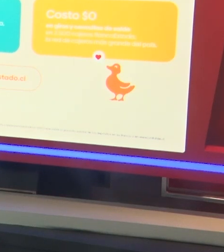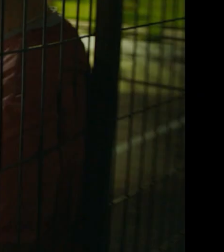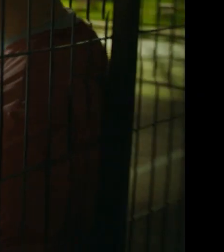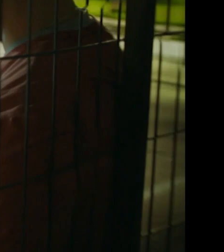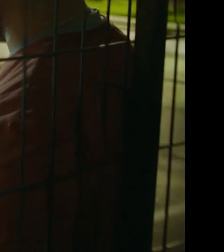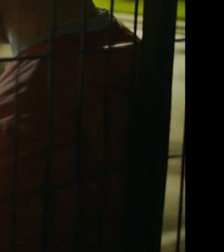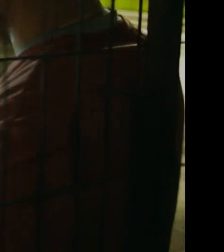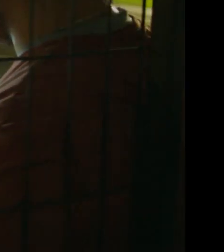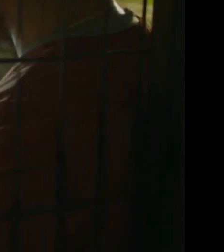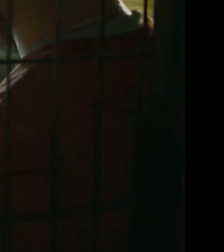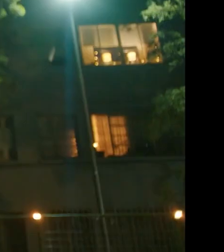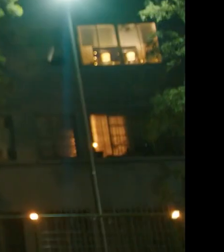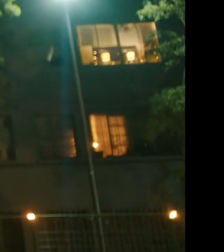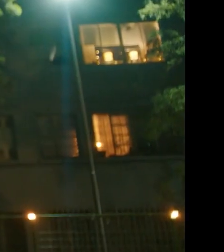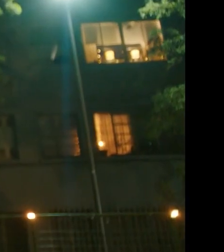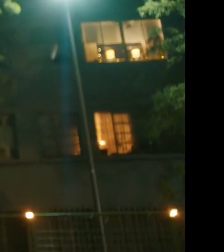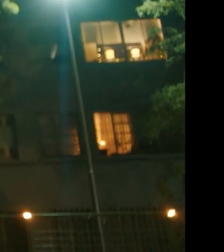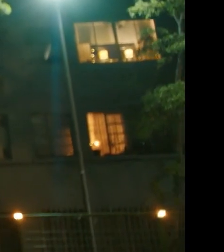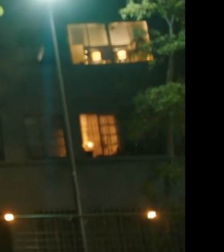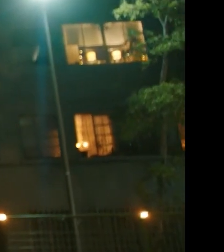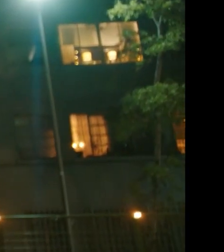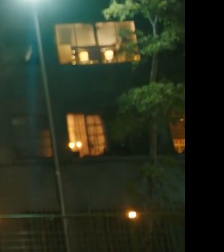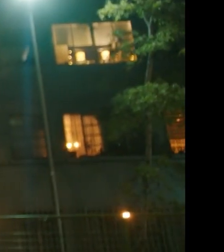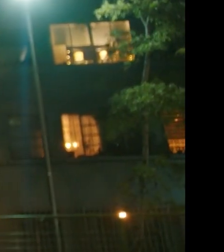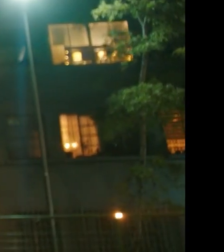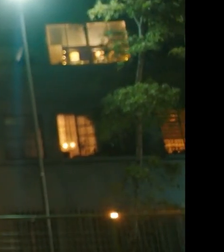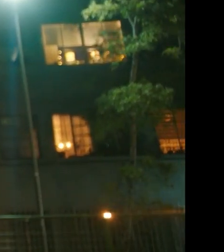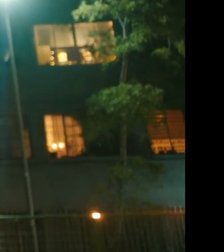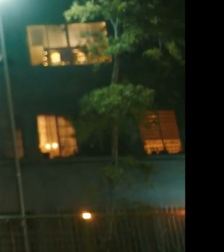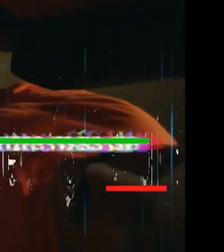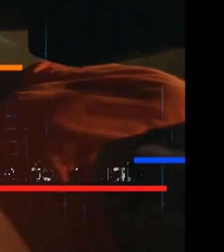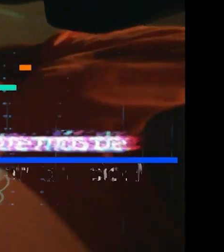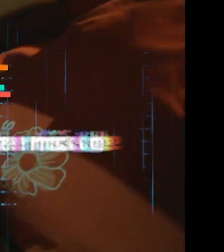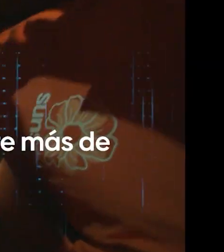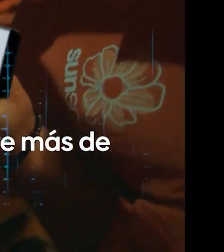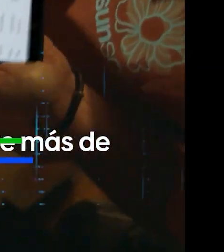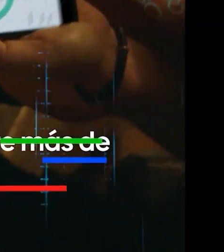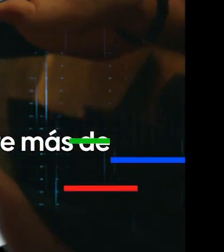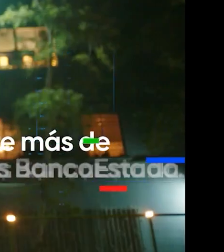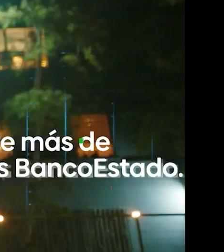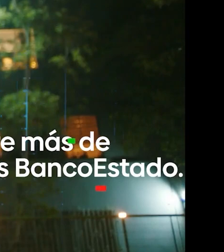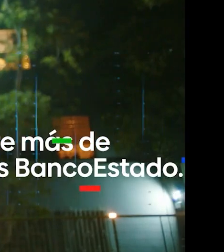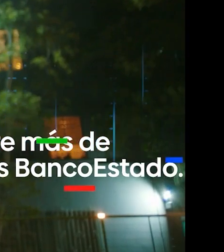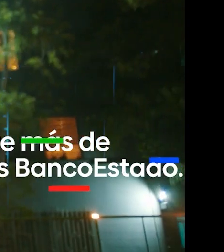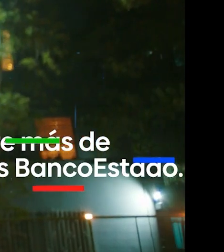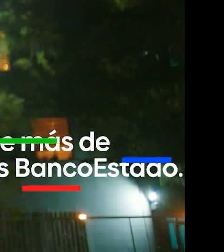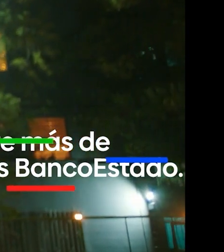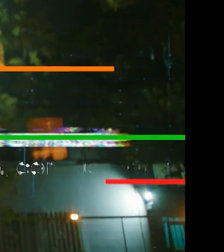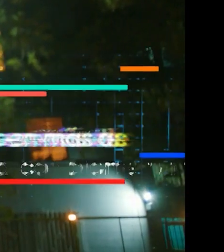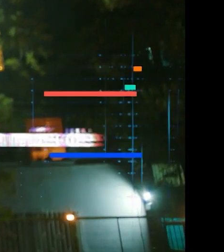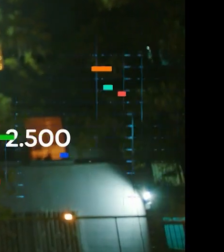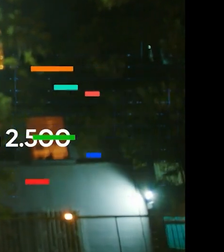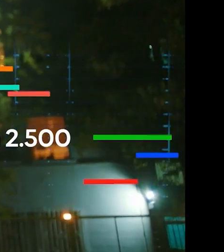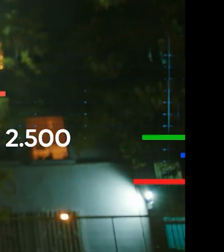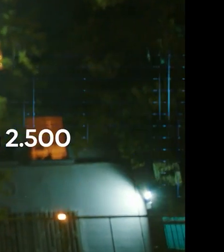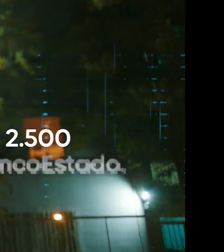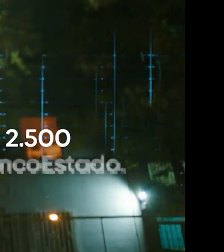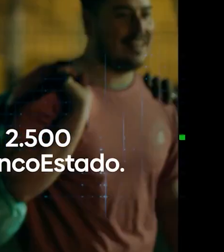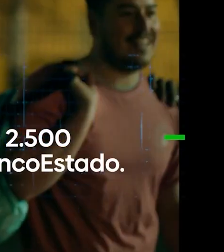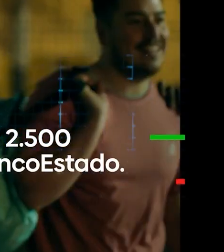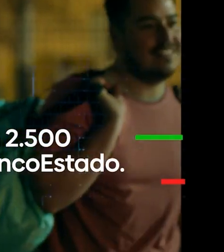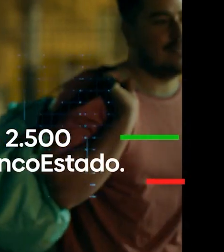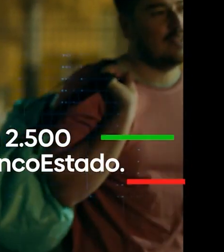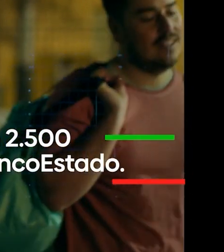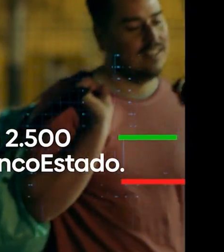bancoestado.cl. Ahora la cuenta RUT está más bacán, porque tiene costo cero para transferirnos entre nosotros. Costo cero por sacar plata de cajero de Banco